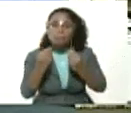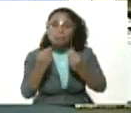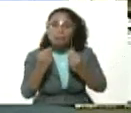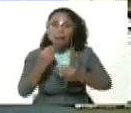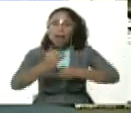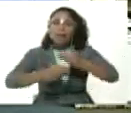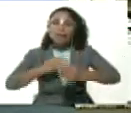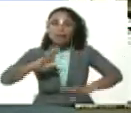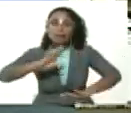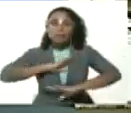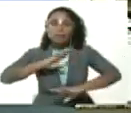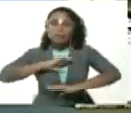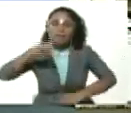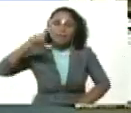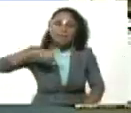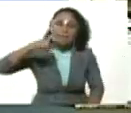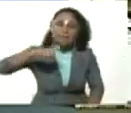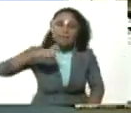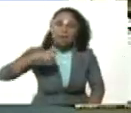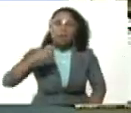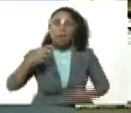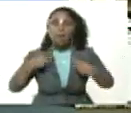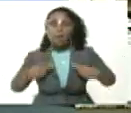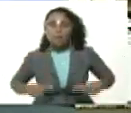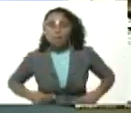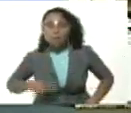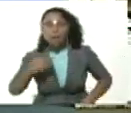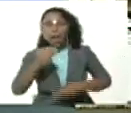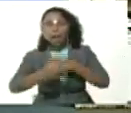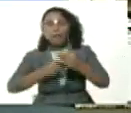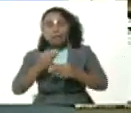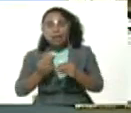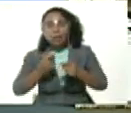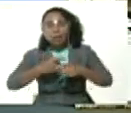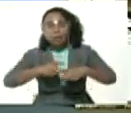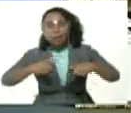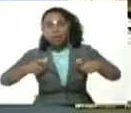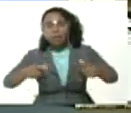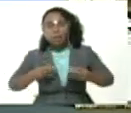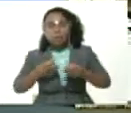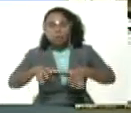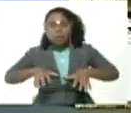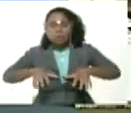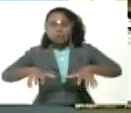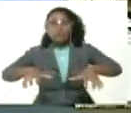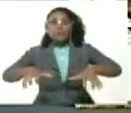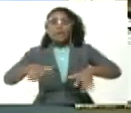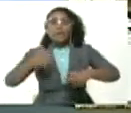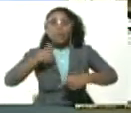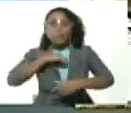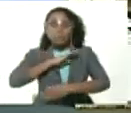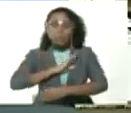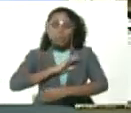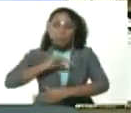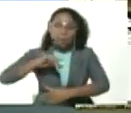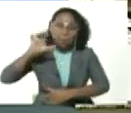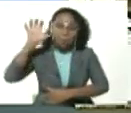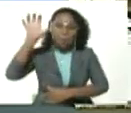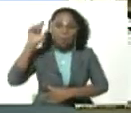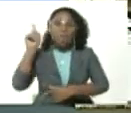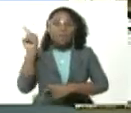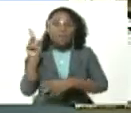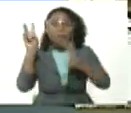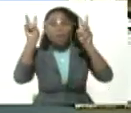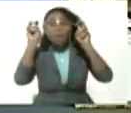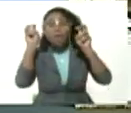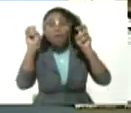las necesidades humanas y para crear riqueza, riqueza para nuestro país. Esa es la nueva